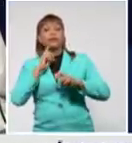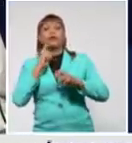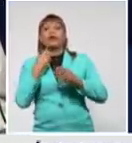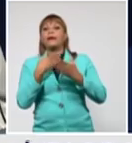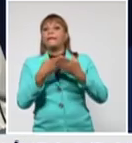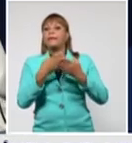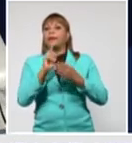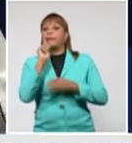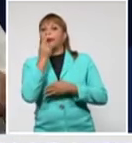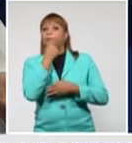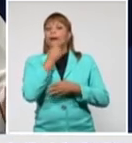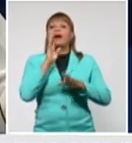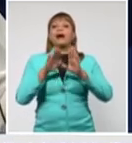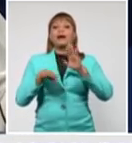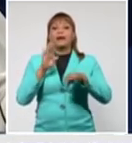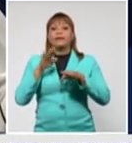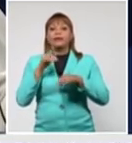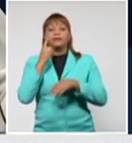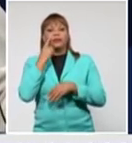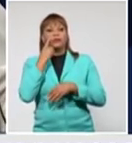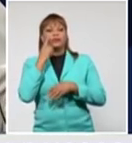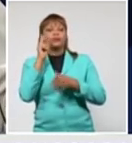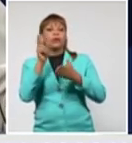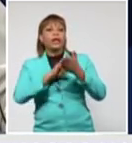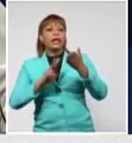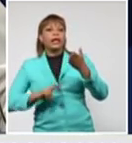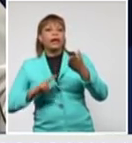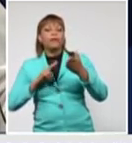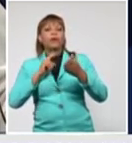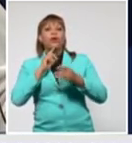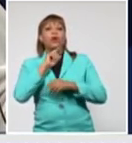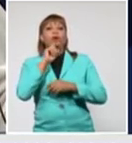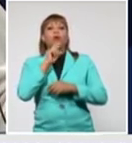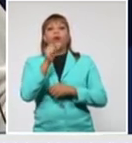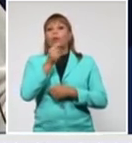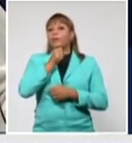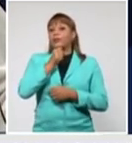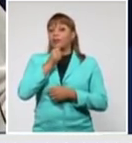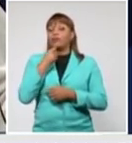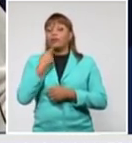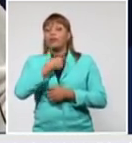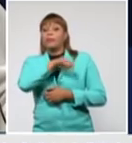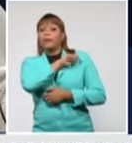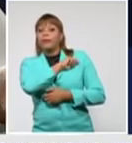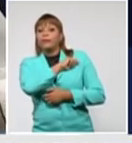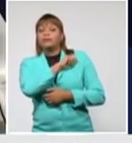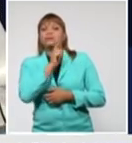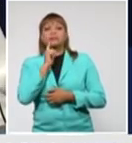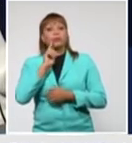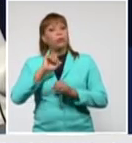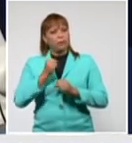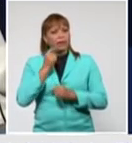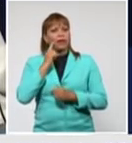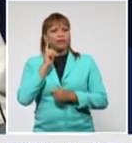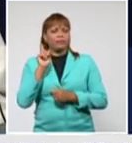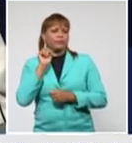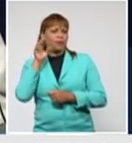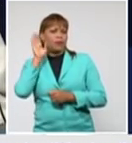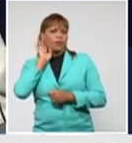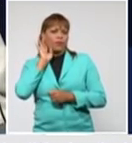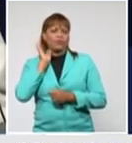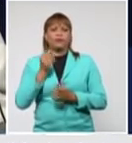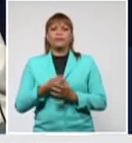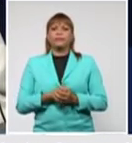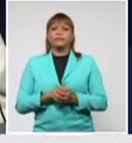veces, a veces yo leo los comentarios, ¿no? A veces no, estoy obligado a escucharlo. Y